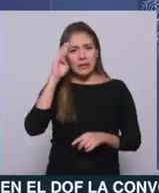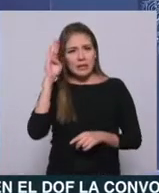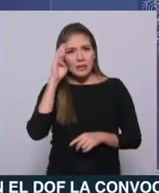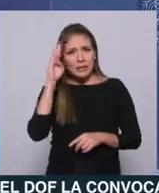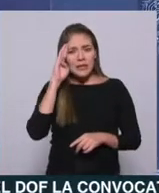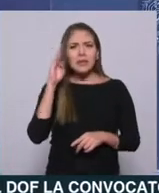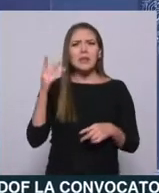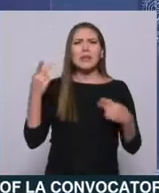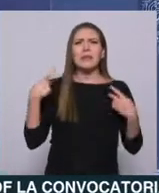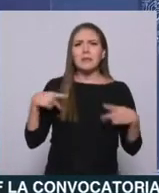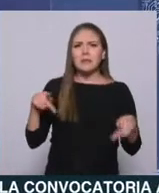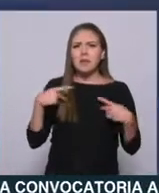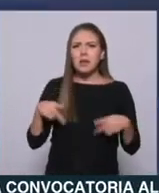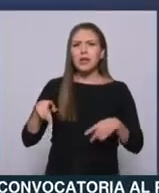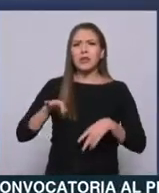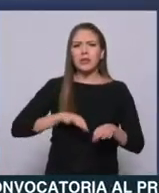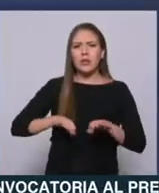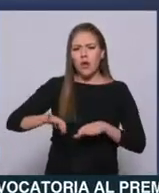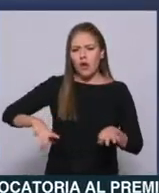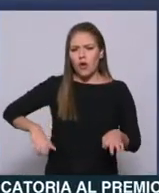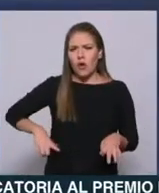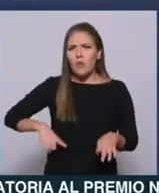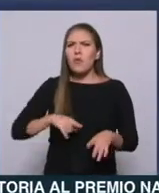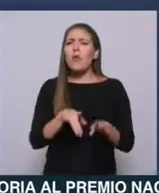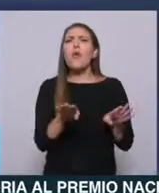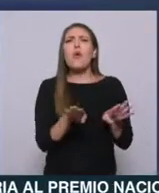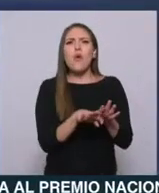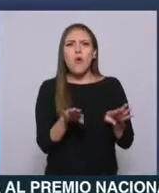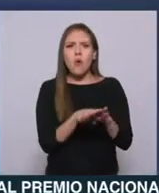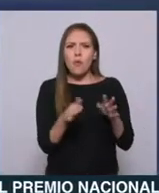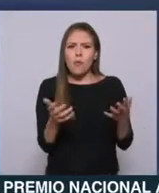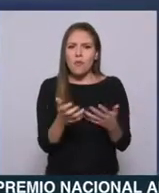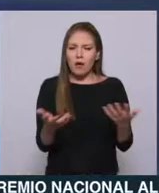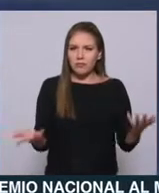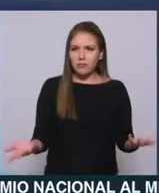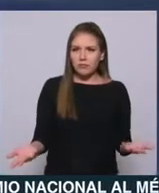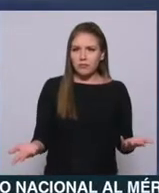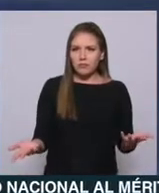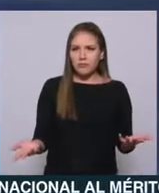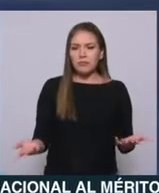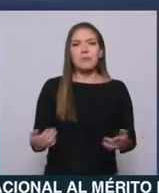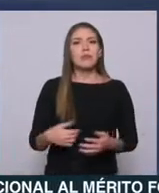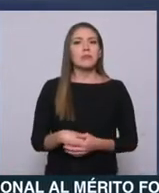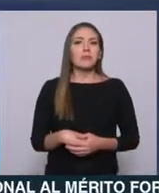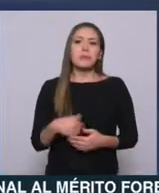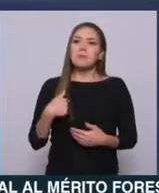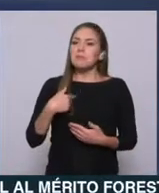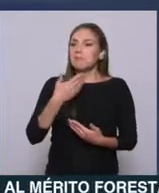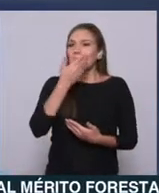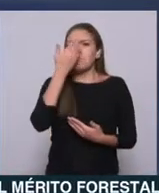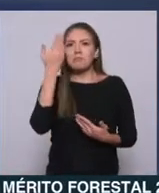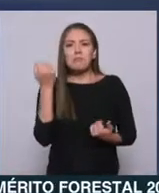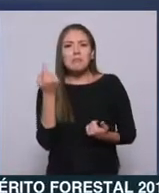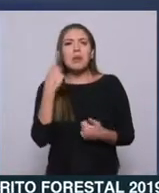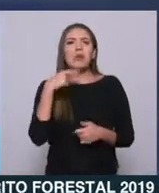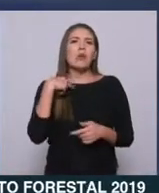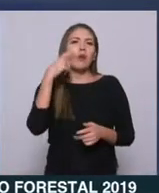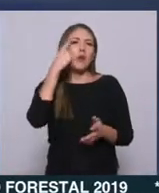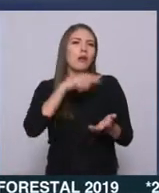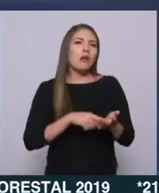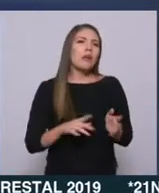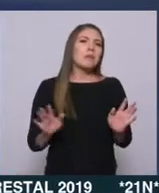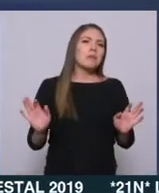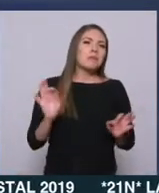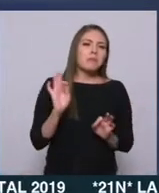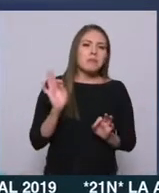de funcionarios públicos. ¿Cómo es que llegaron ahí? Pues no sabría decirlo, pero yo creo que son regalos que les llegan a